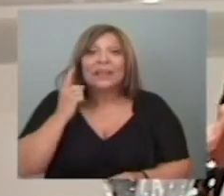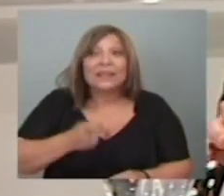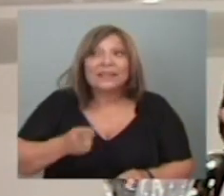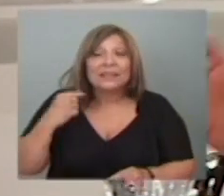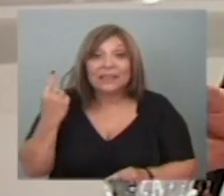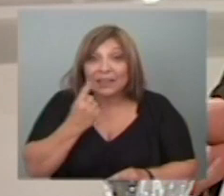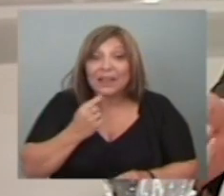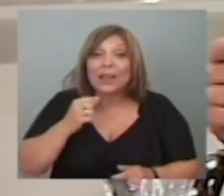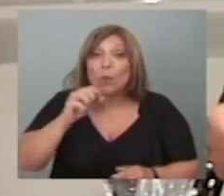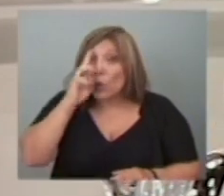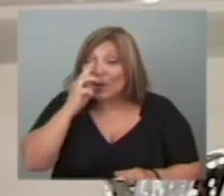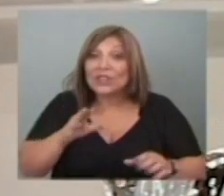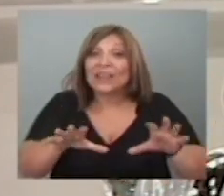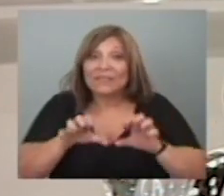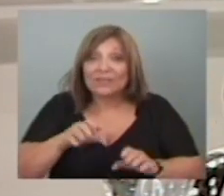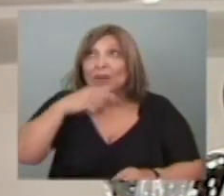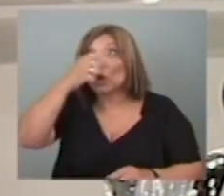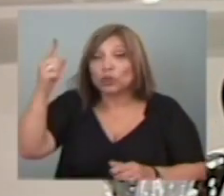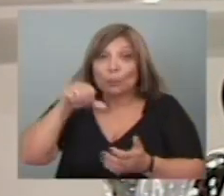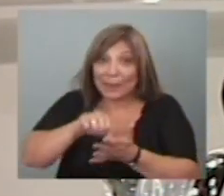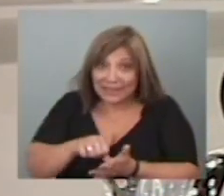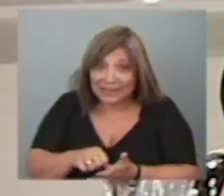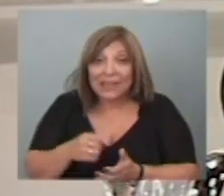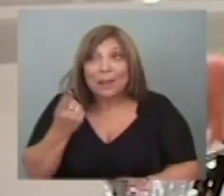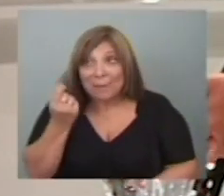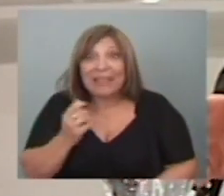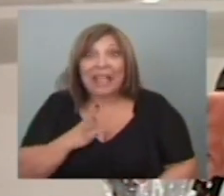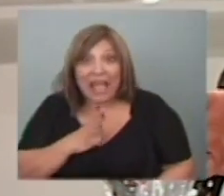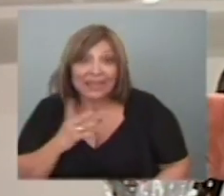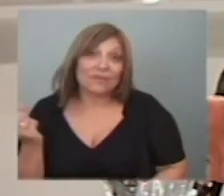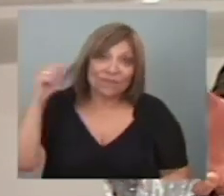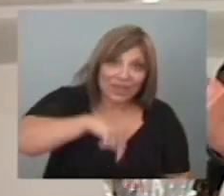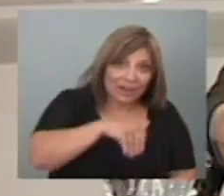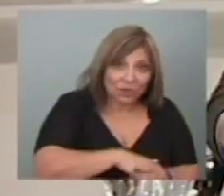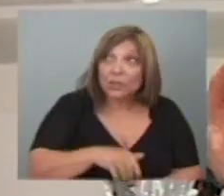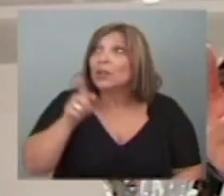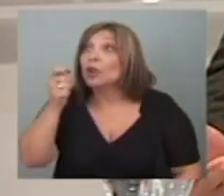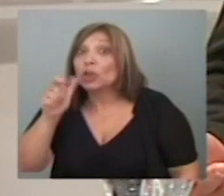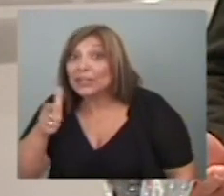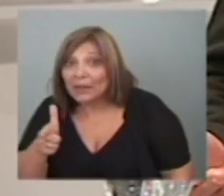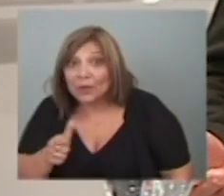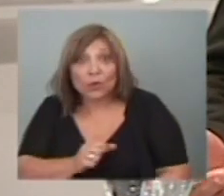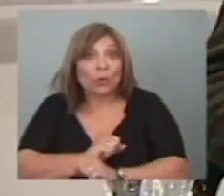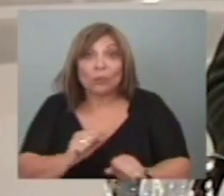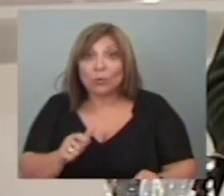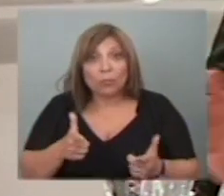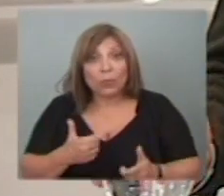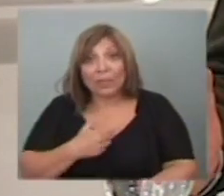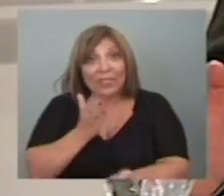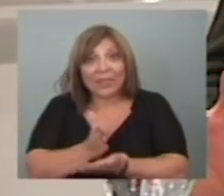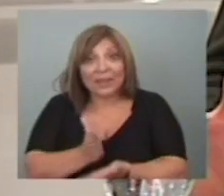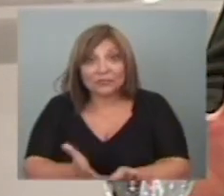uruguayos que están en el exterior y tienen plata para venir a votar. Y los que no tienen plata para venir a votar no pueden ejercer ese mismo derecho. Eso